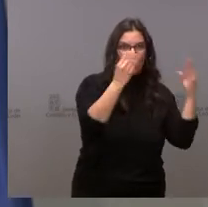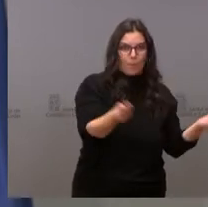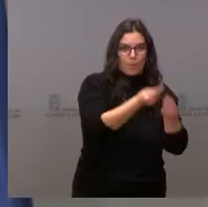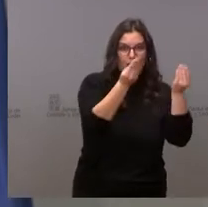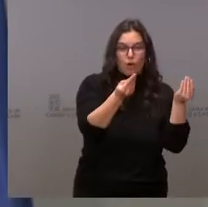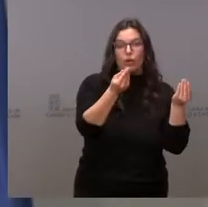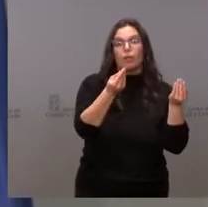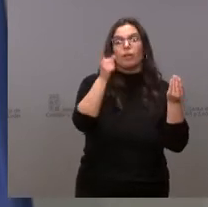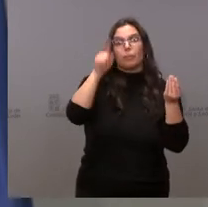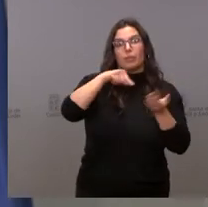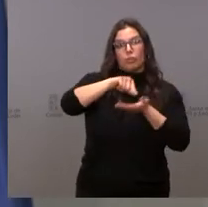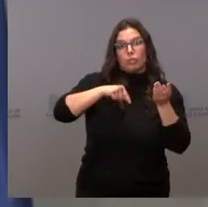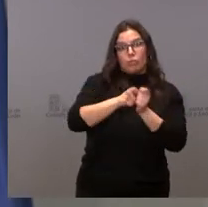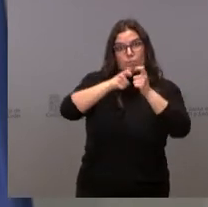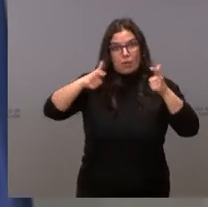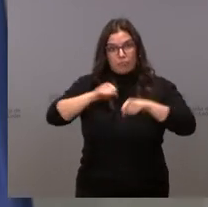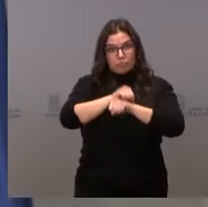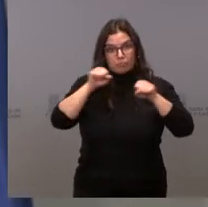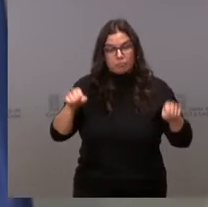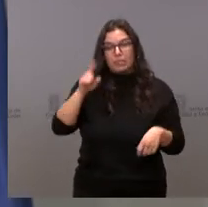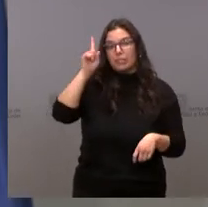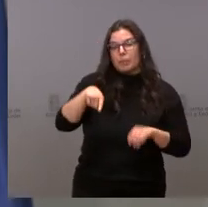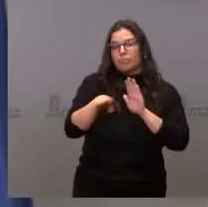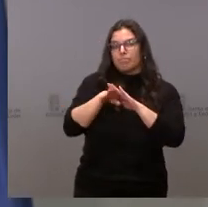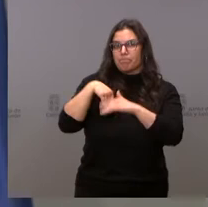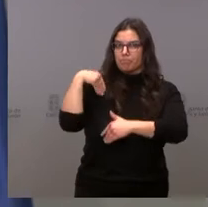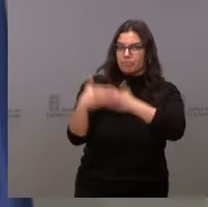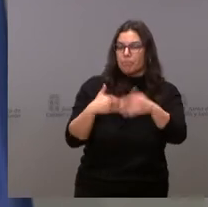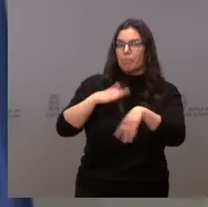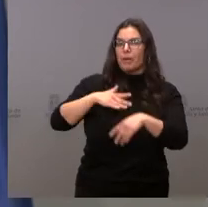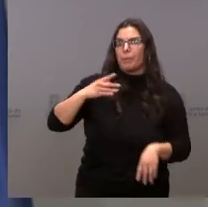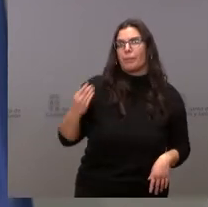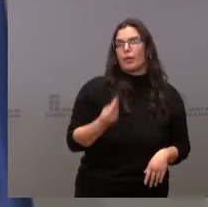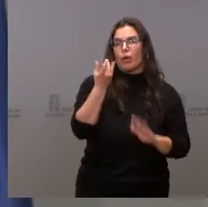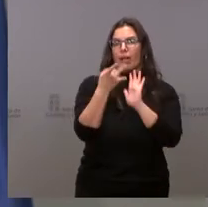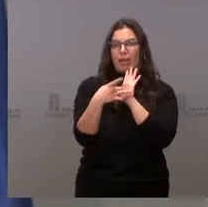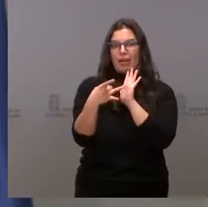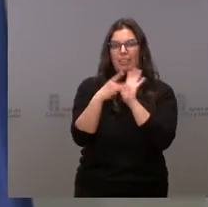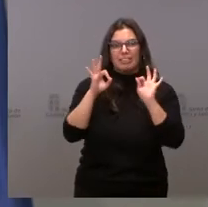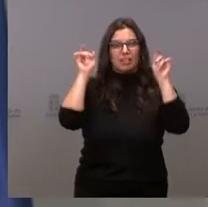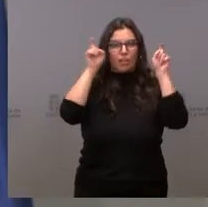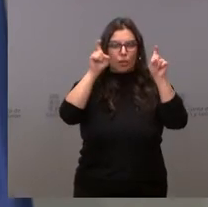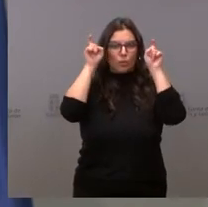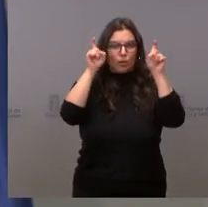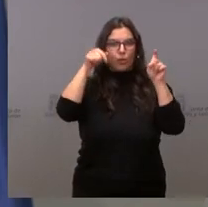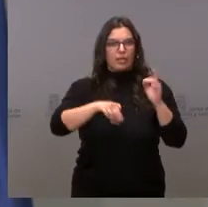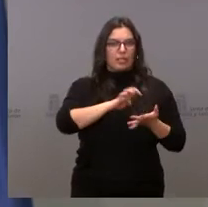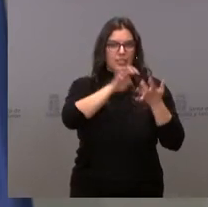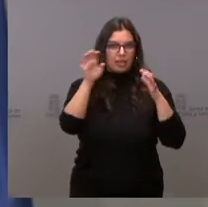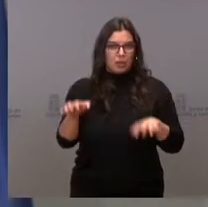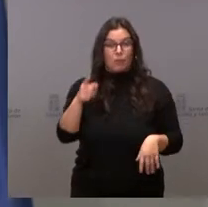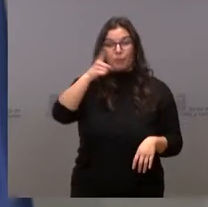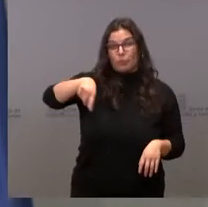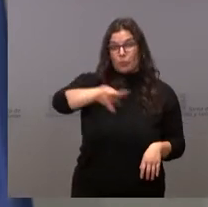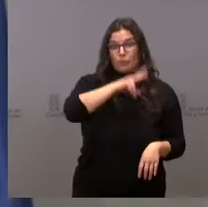docente y se sigue avanzando en la mejora de la de la educación en castilla y león' saben